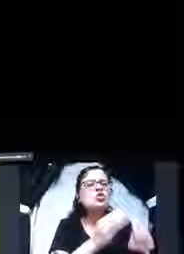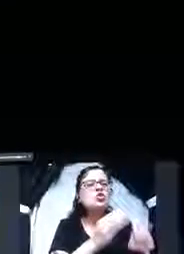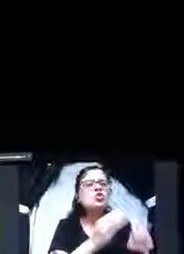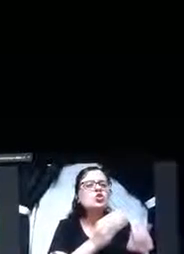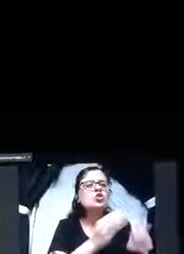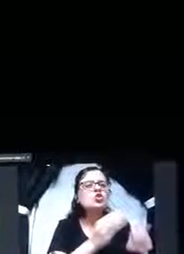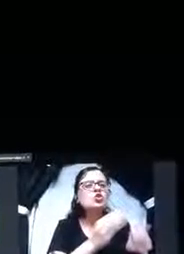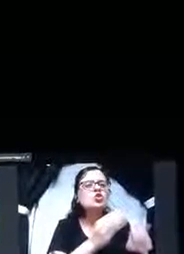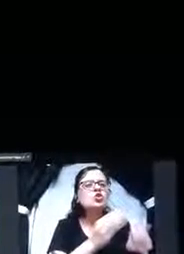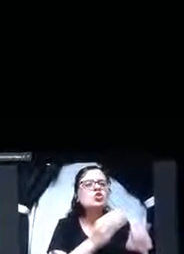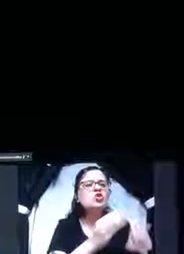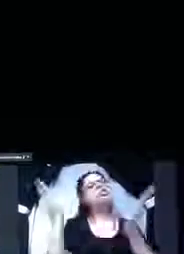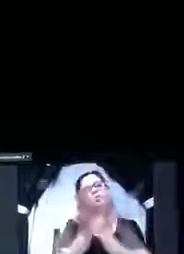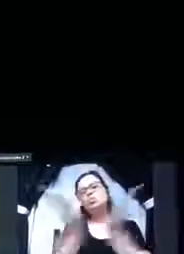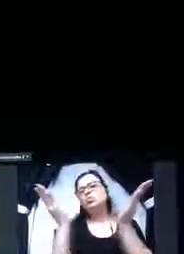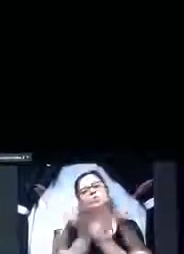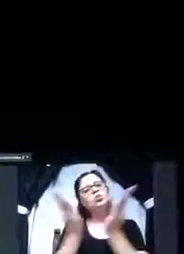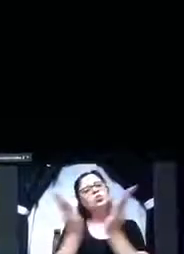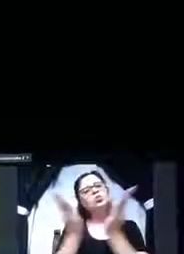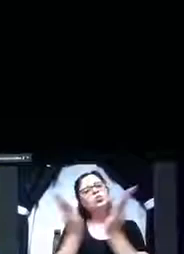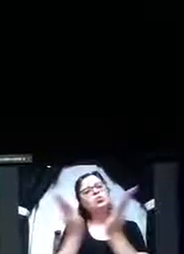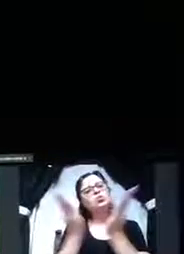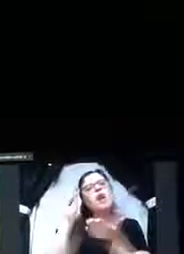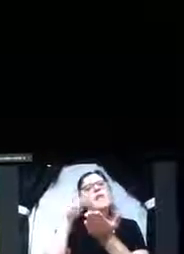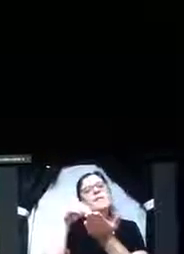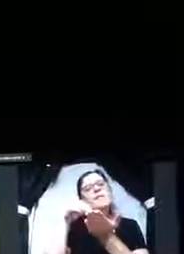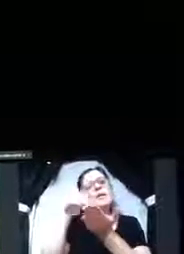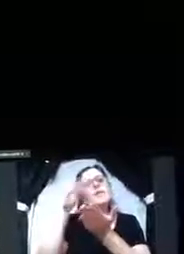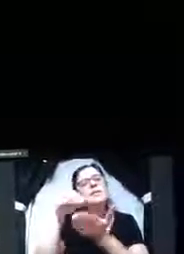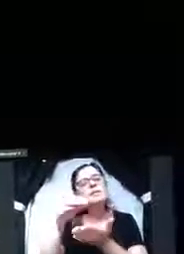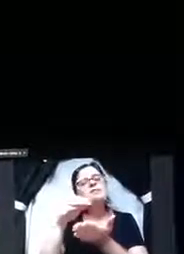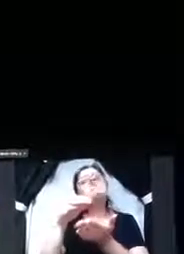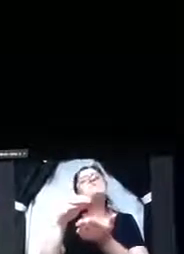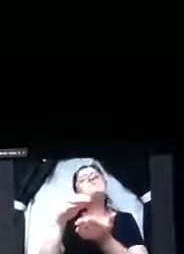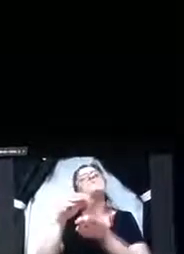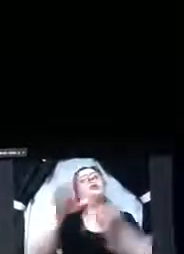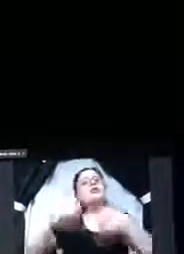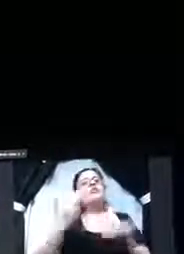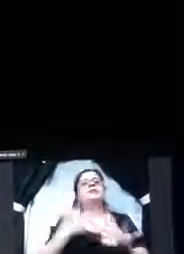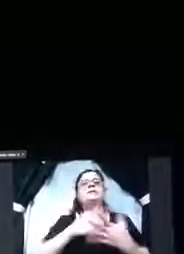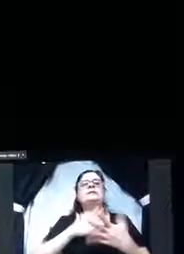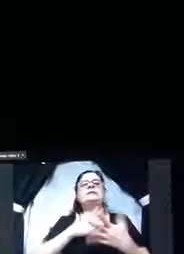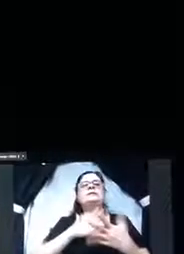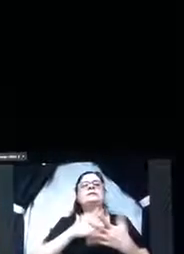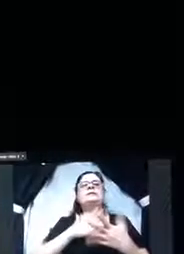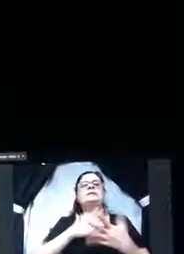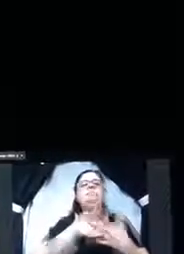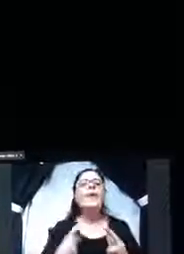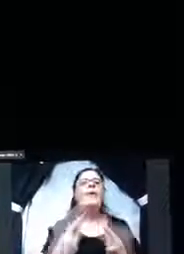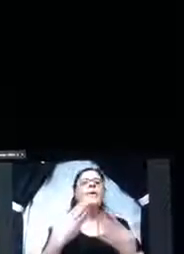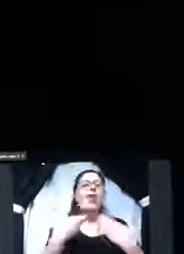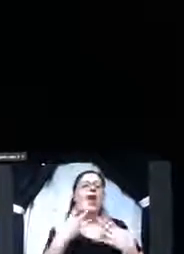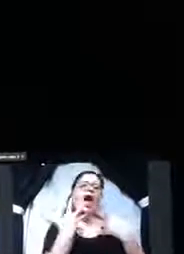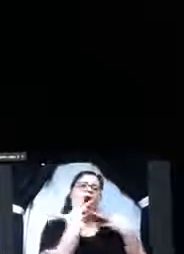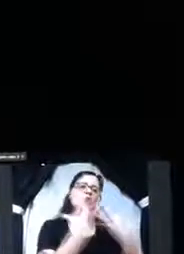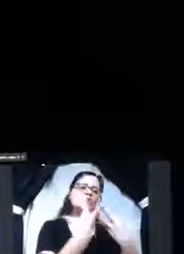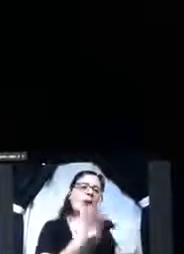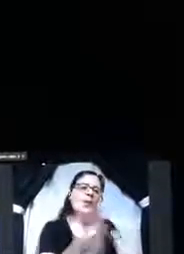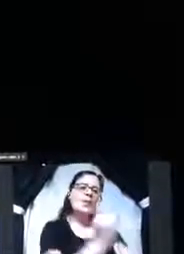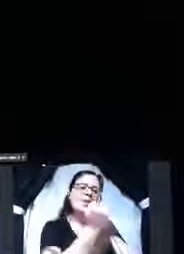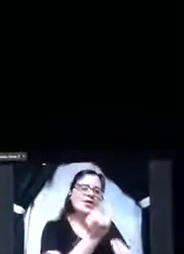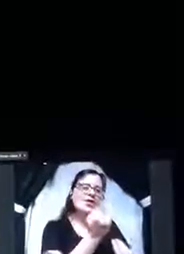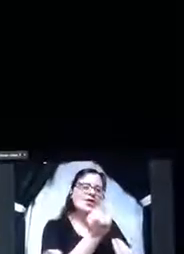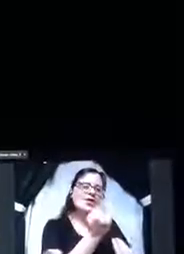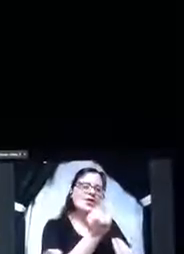La tranquilidad para poder responder cada vez mejor. Y en el caso de Melody,